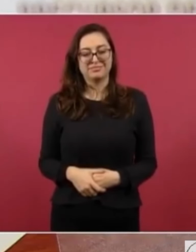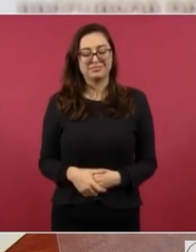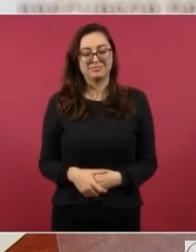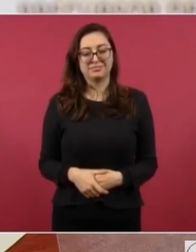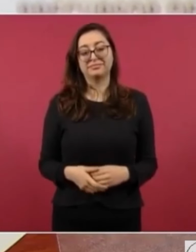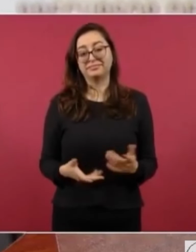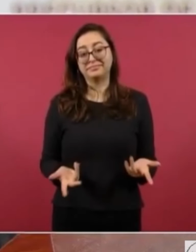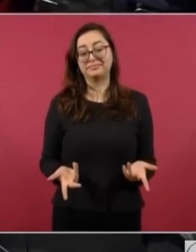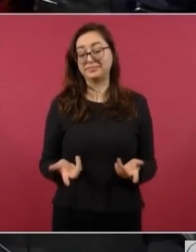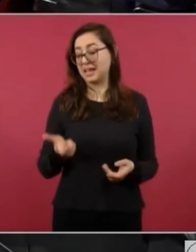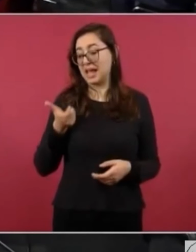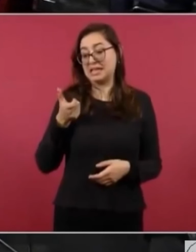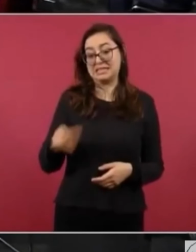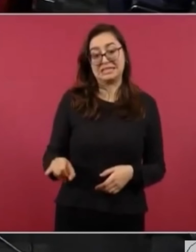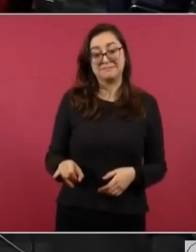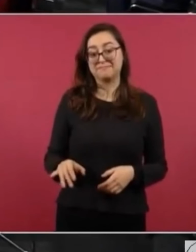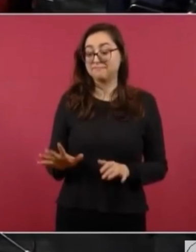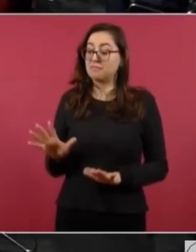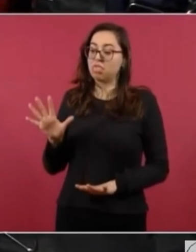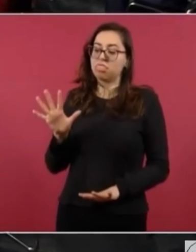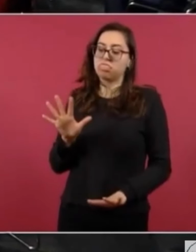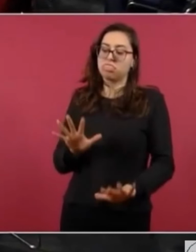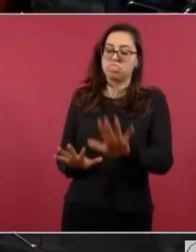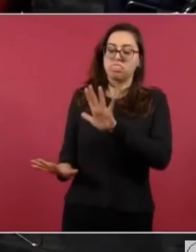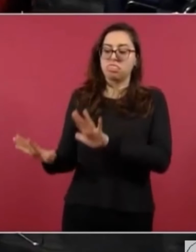de ser manipulados.